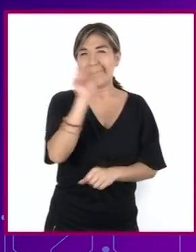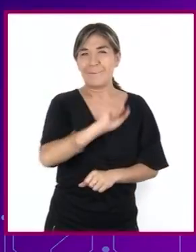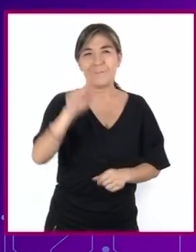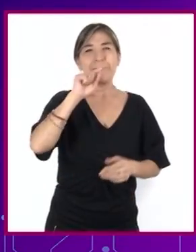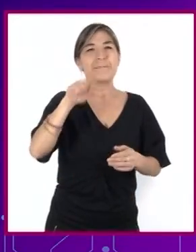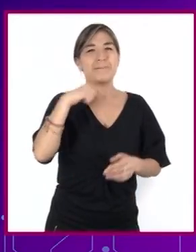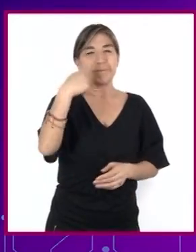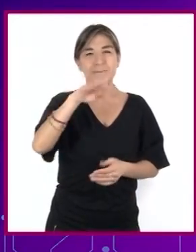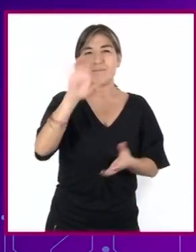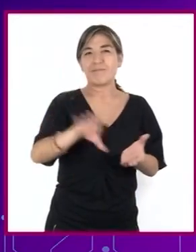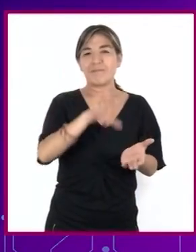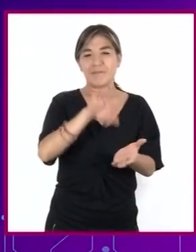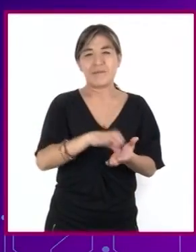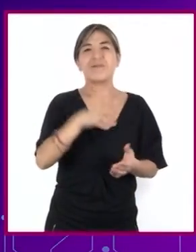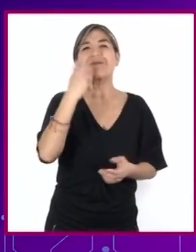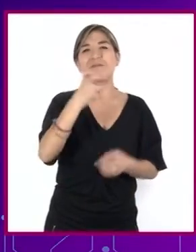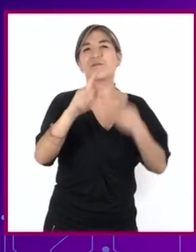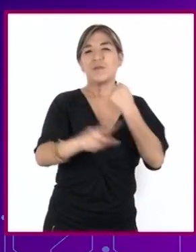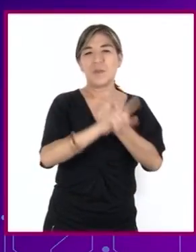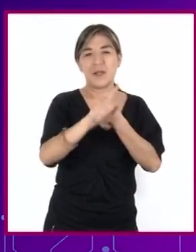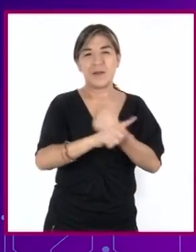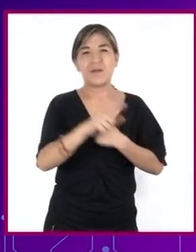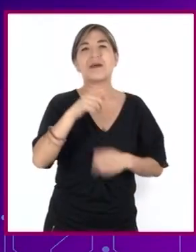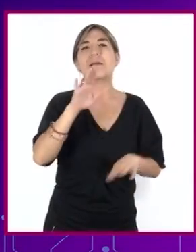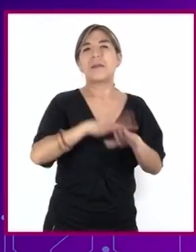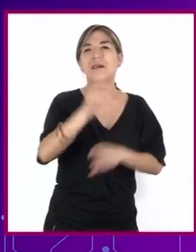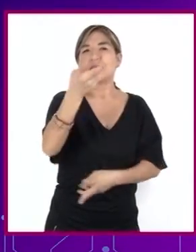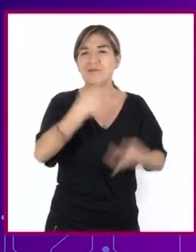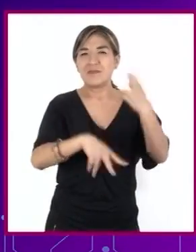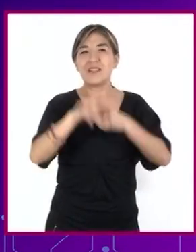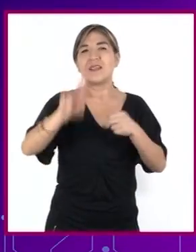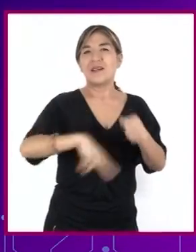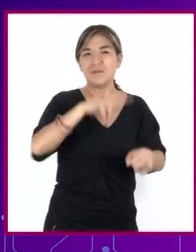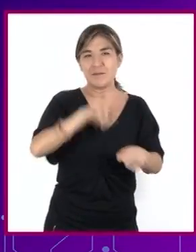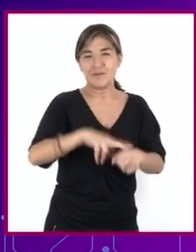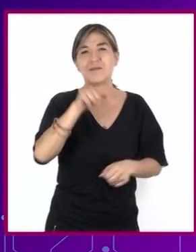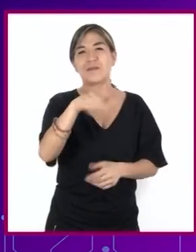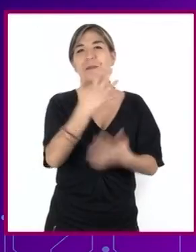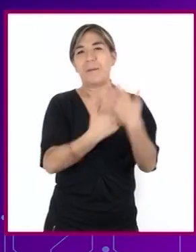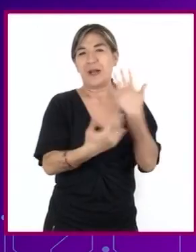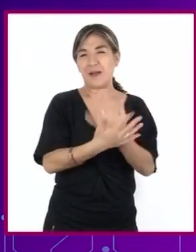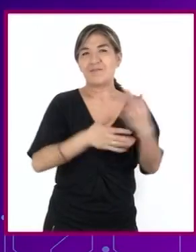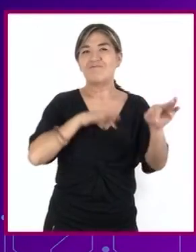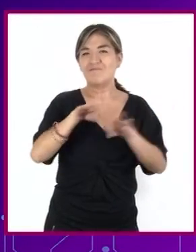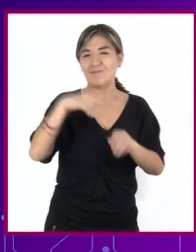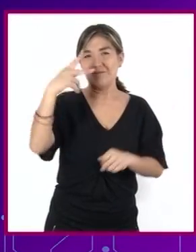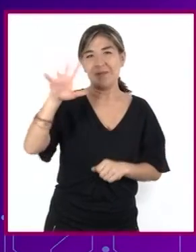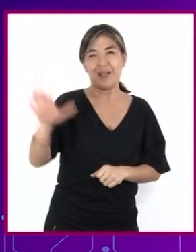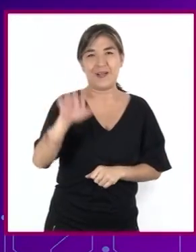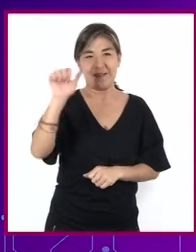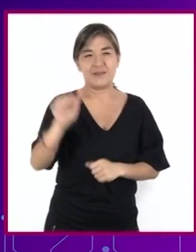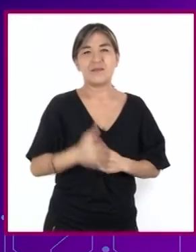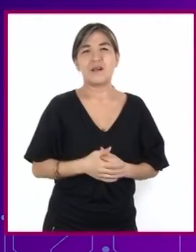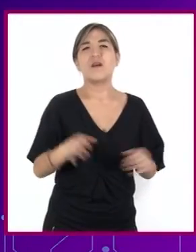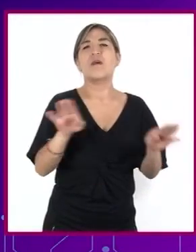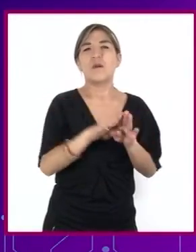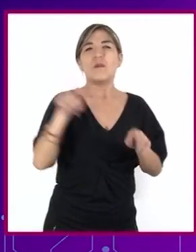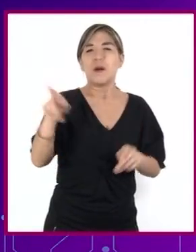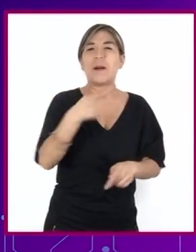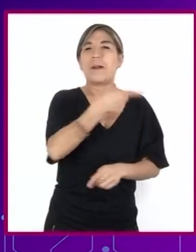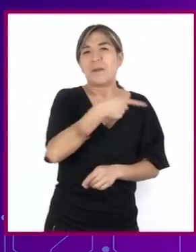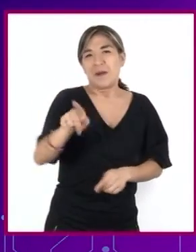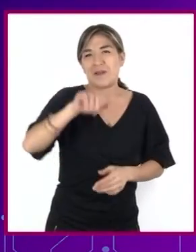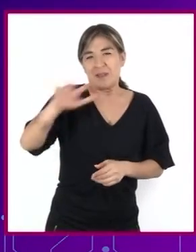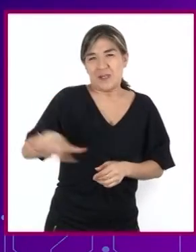coloniales explotaron durante décadas las riquezas naturales y la mano de obra de Asia, a costa del empobrecimiento de